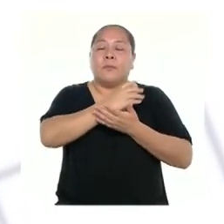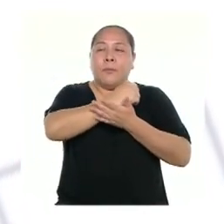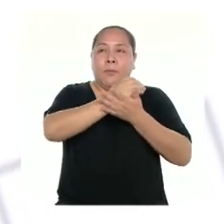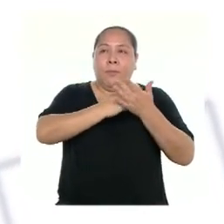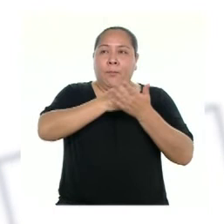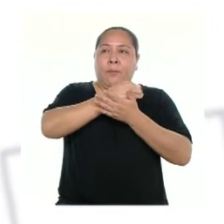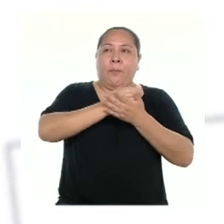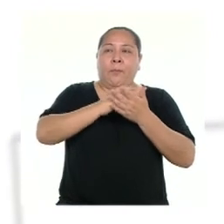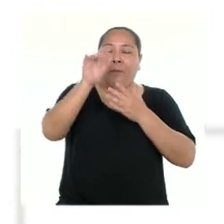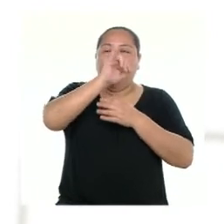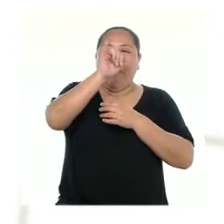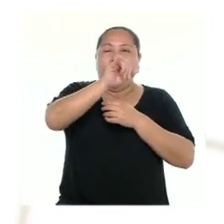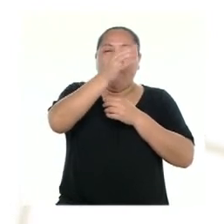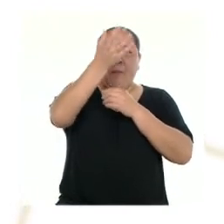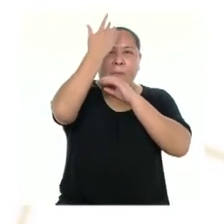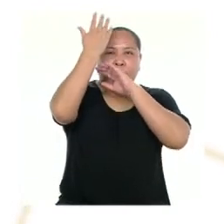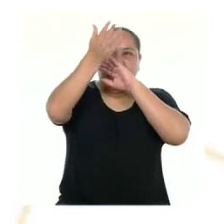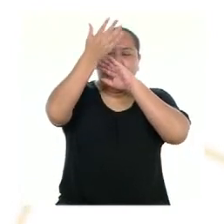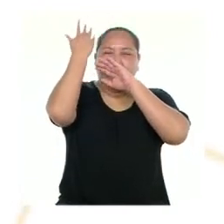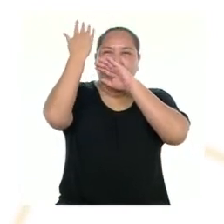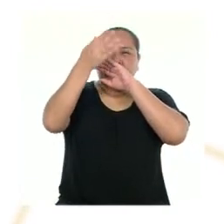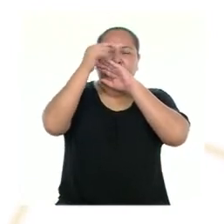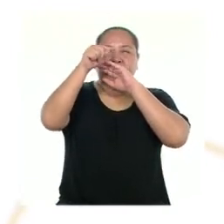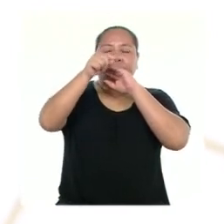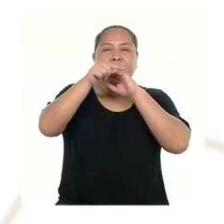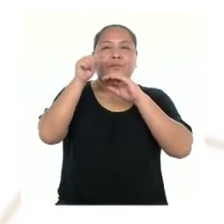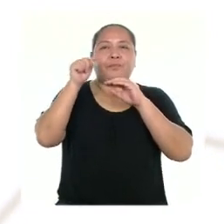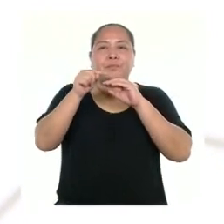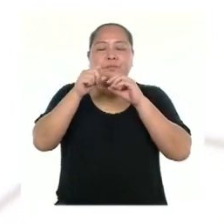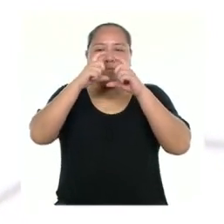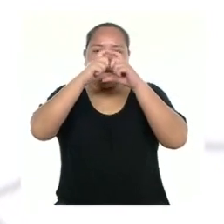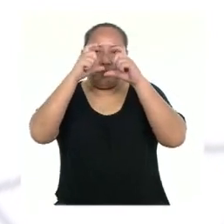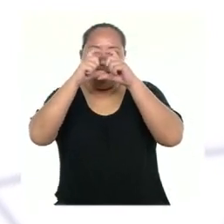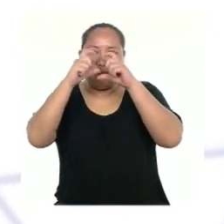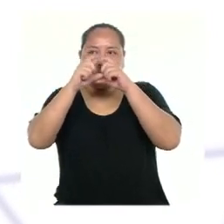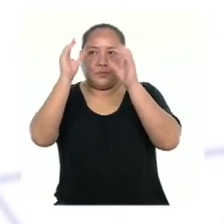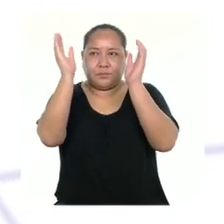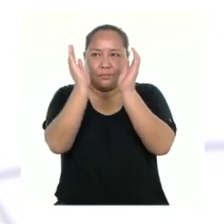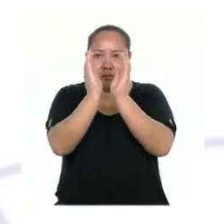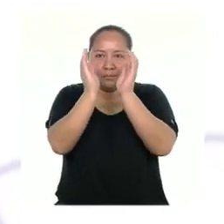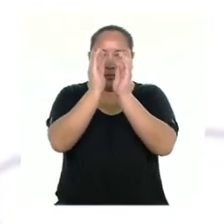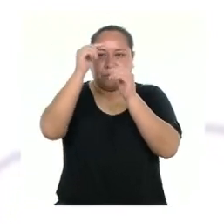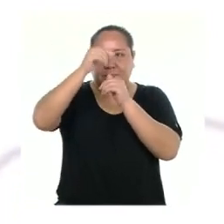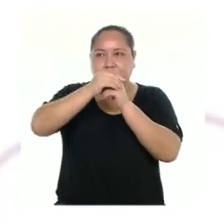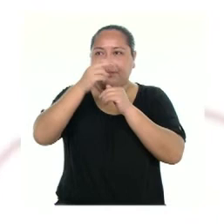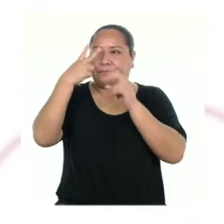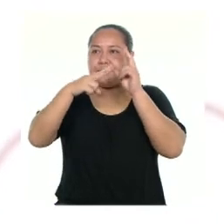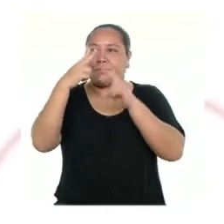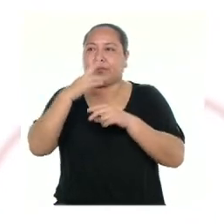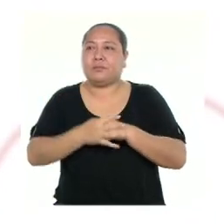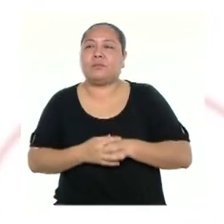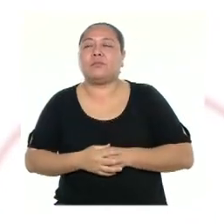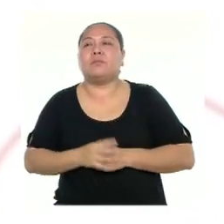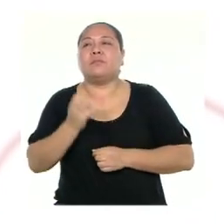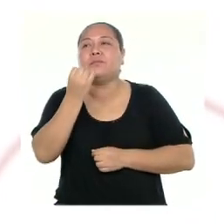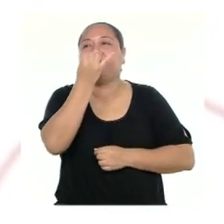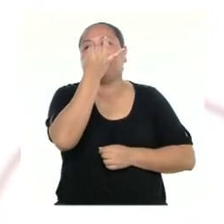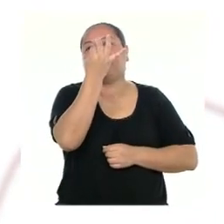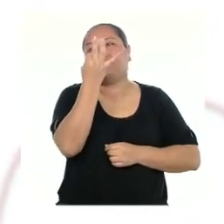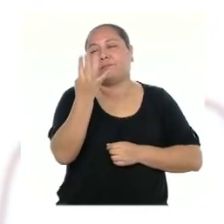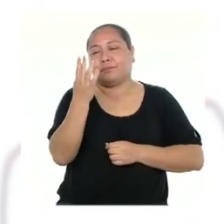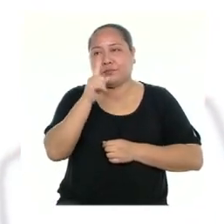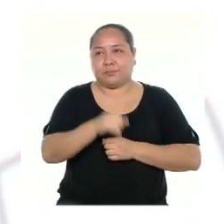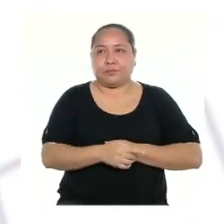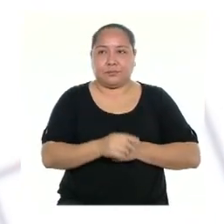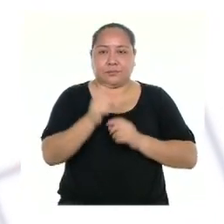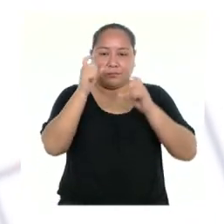cuadrícula anterior. Como ahora la cuadrícula es más pequeña, observarás que según el convenio de contar los